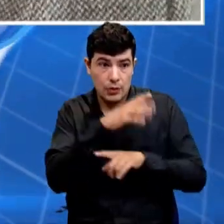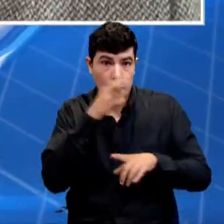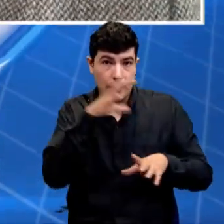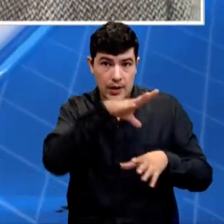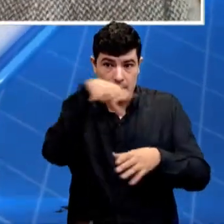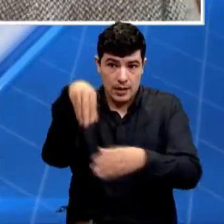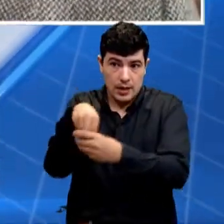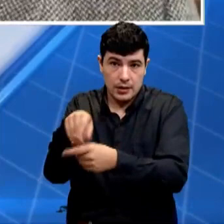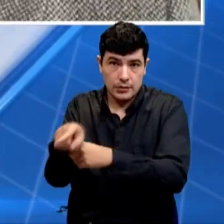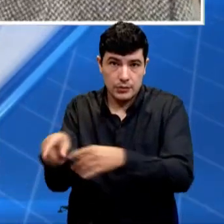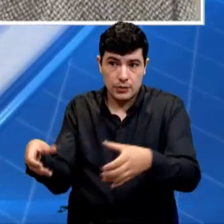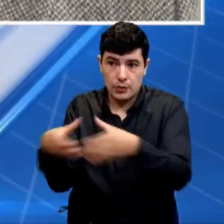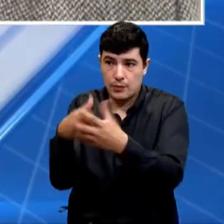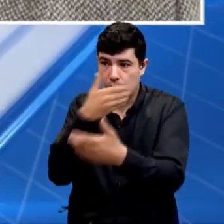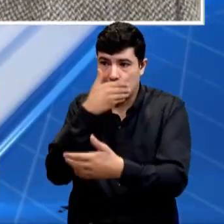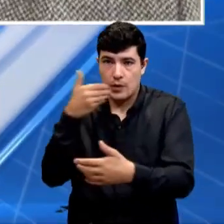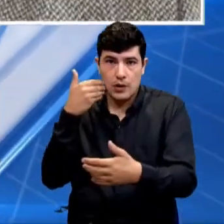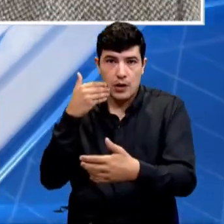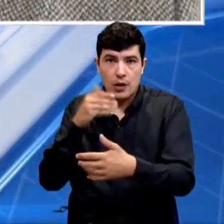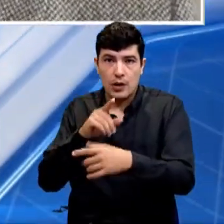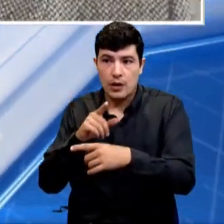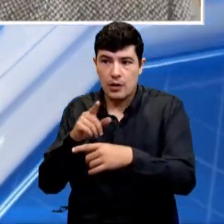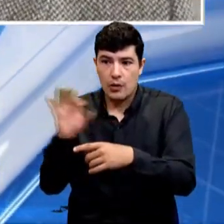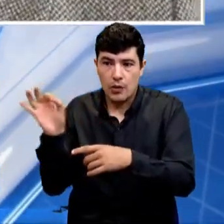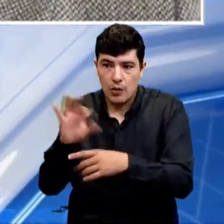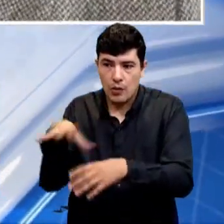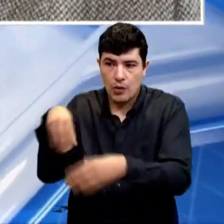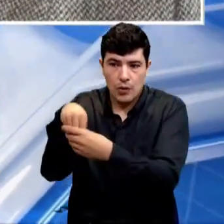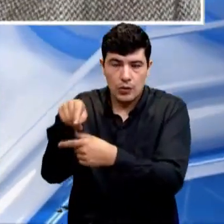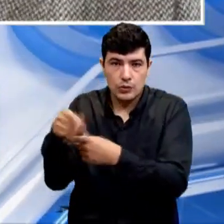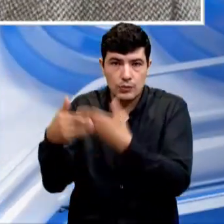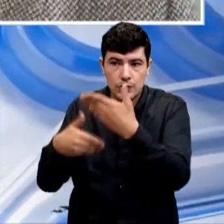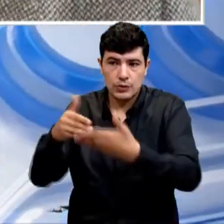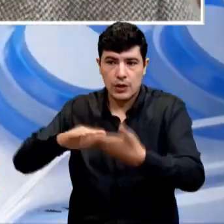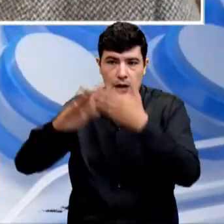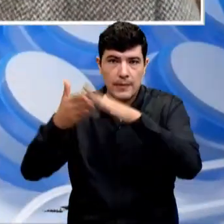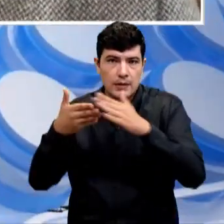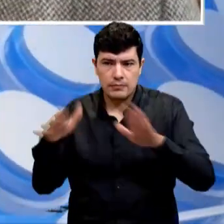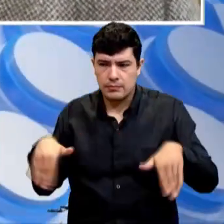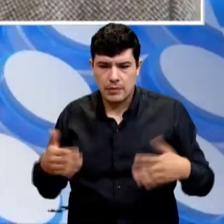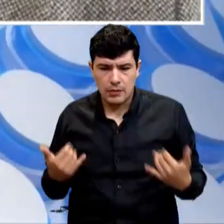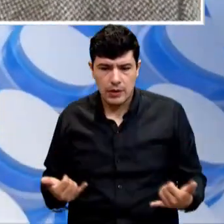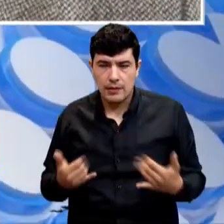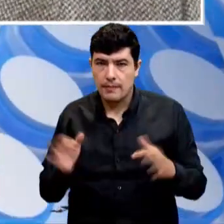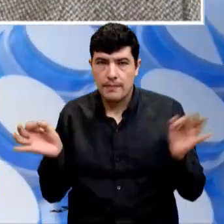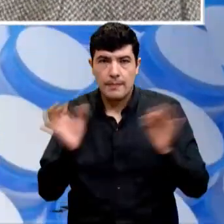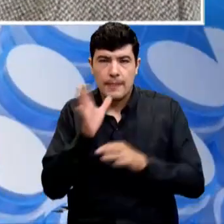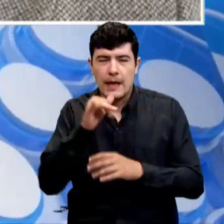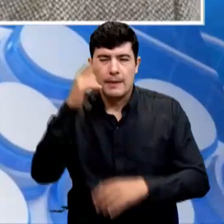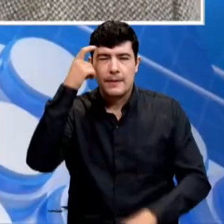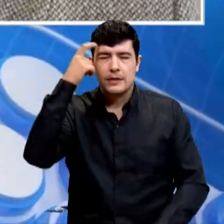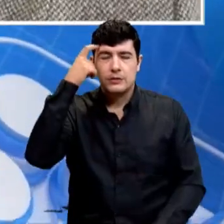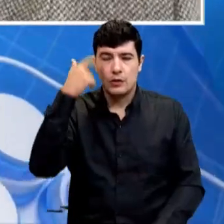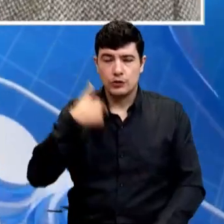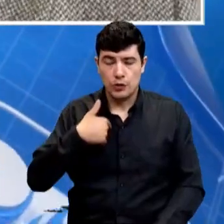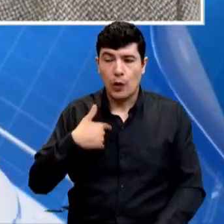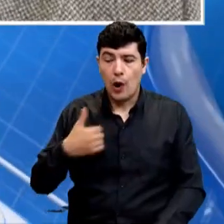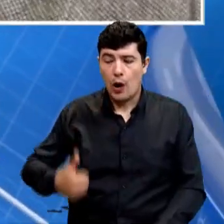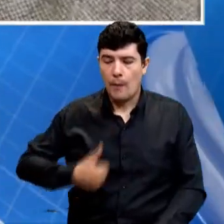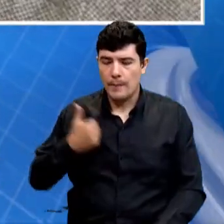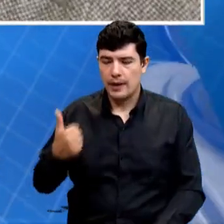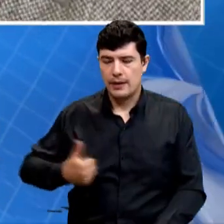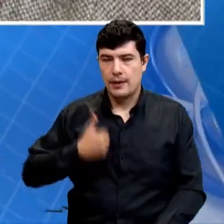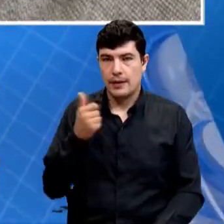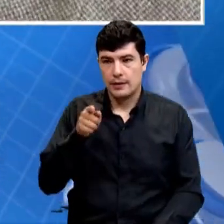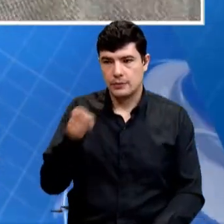pertenece, conversaciones de paz. Me parece que se está abusando de la figura